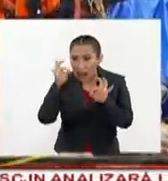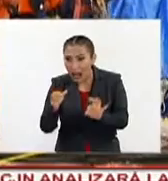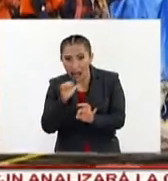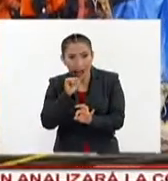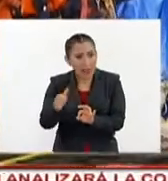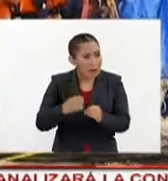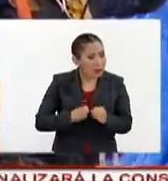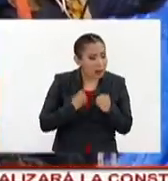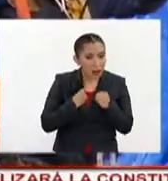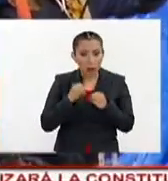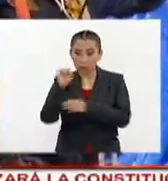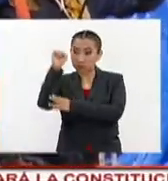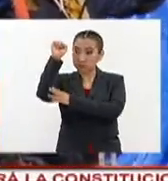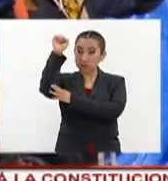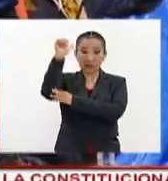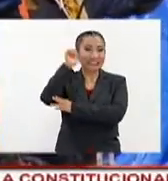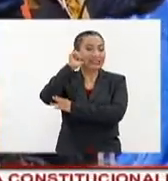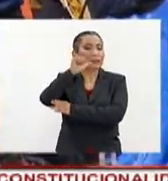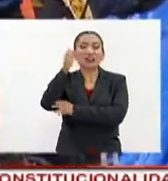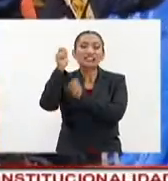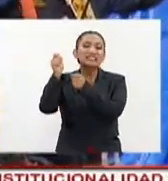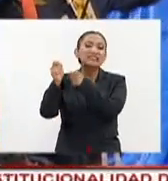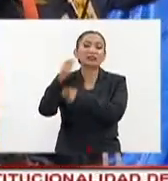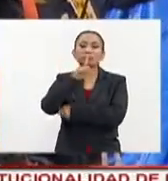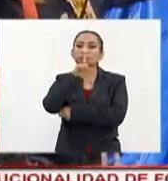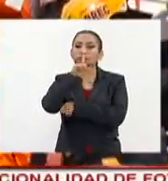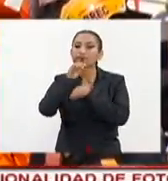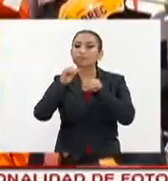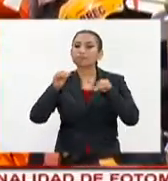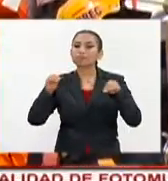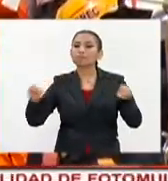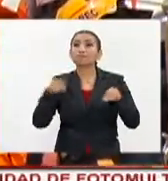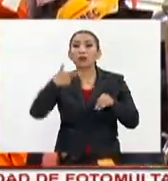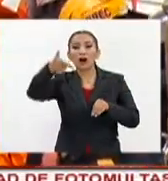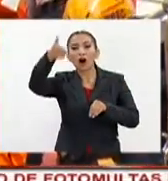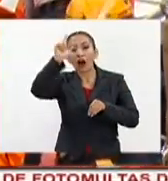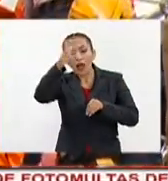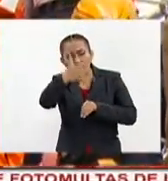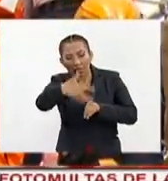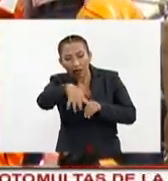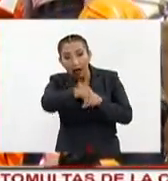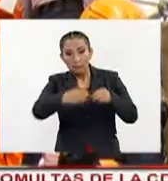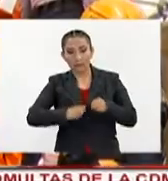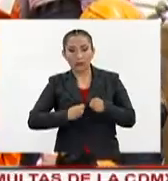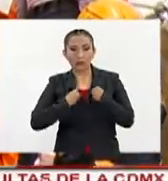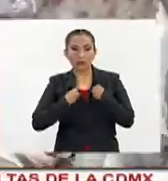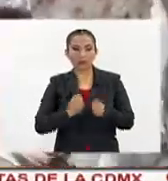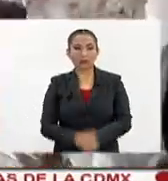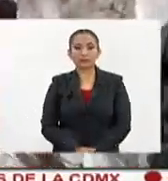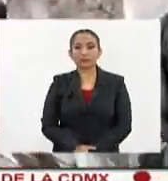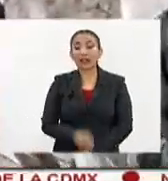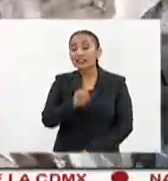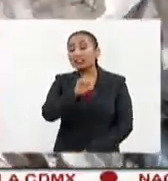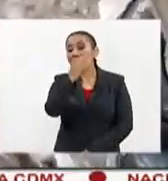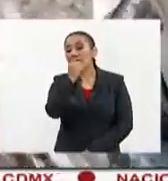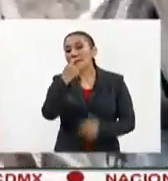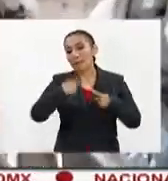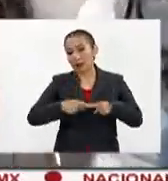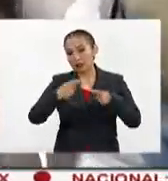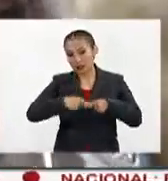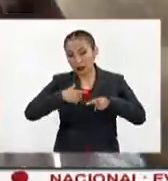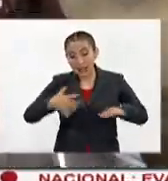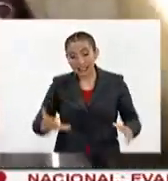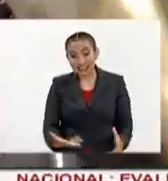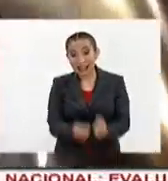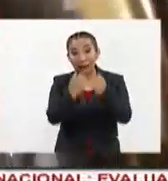quedara nadie. El puño derecho levantado significaba silencio, con la esperanza de encontrar sobrevivientes. 69 personas